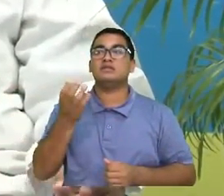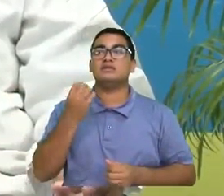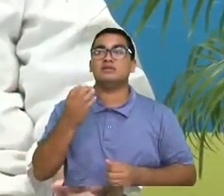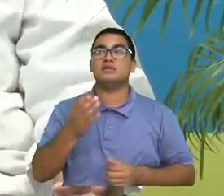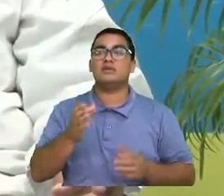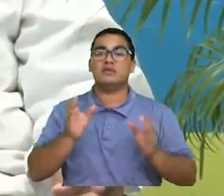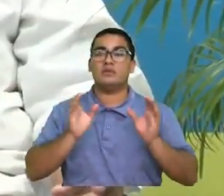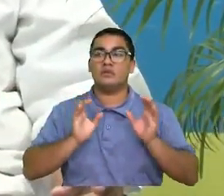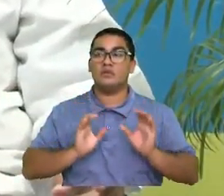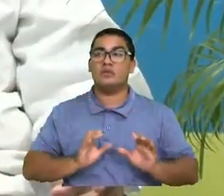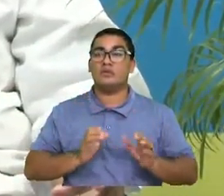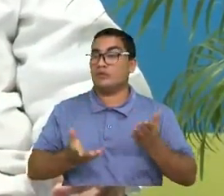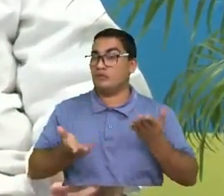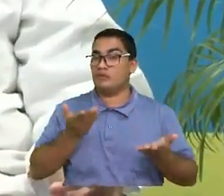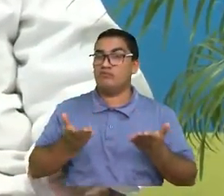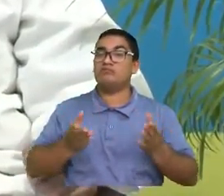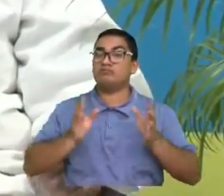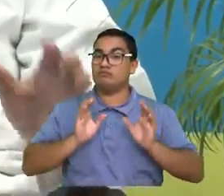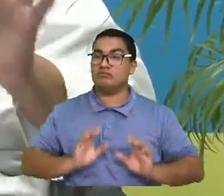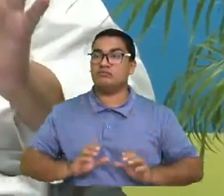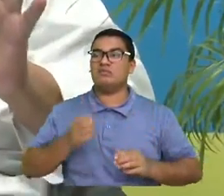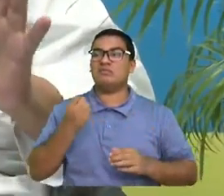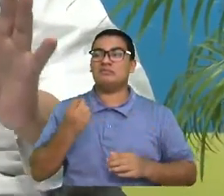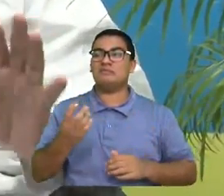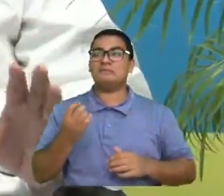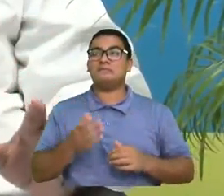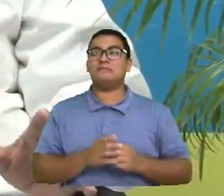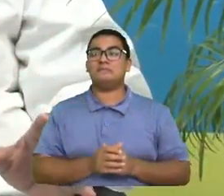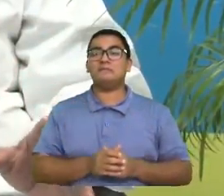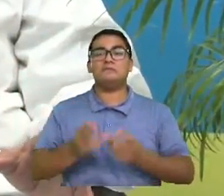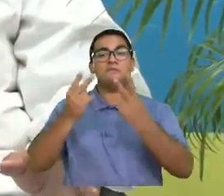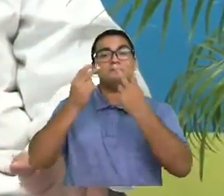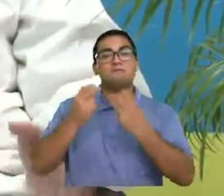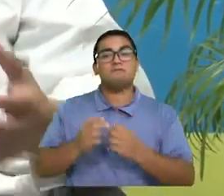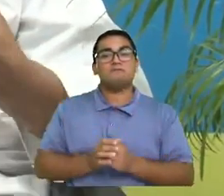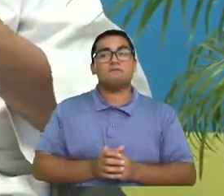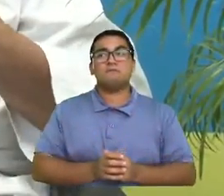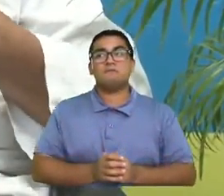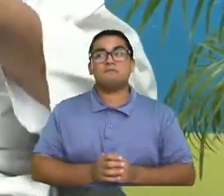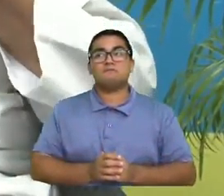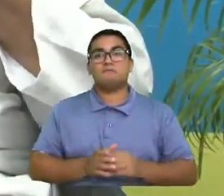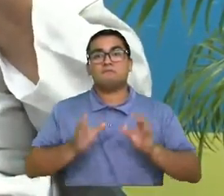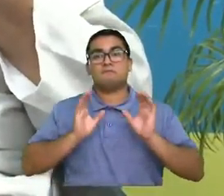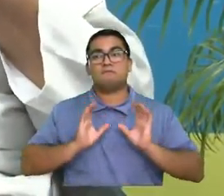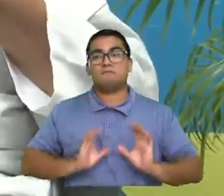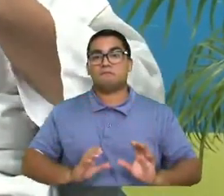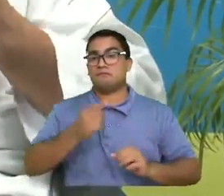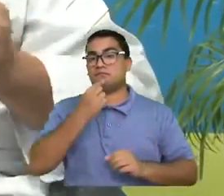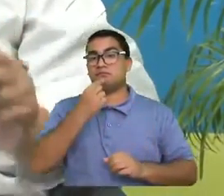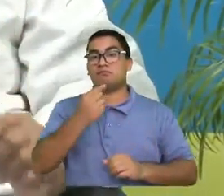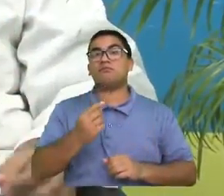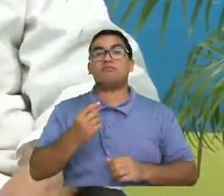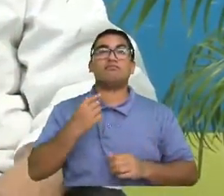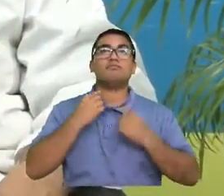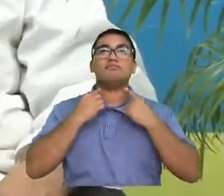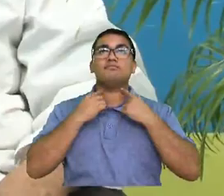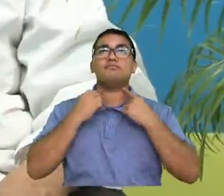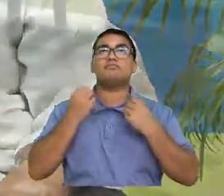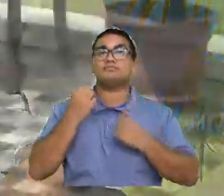diciendo algo pasa, hay que revisar. El organismo te está diciendo, tengo un problema.